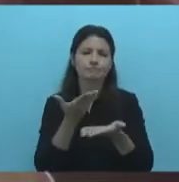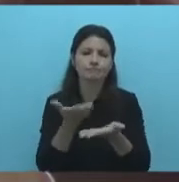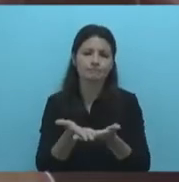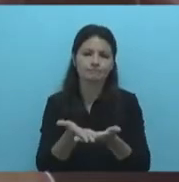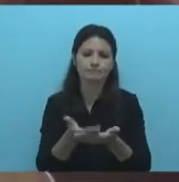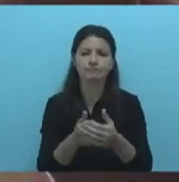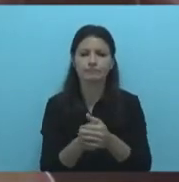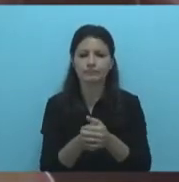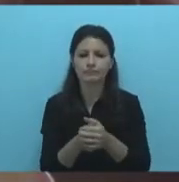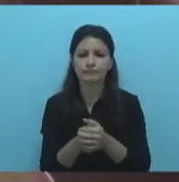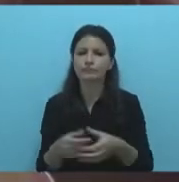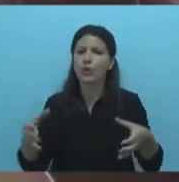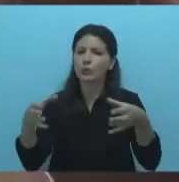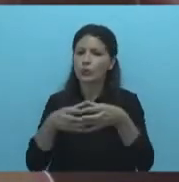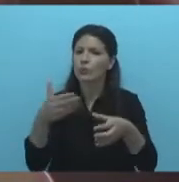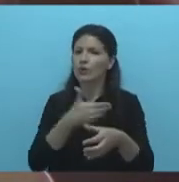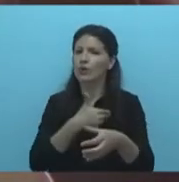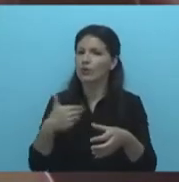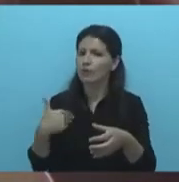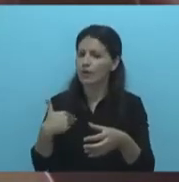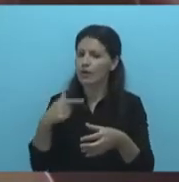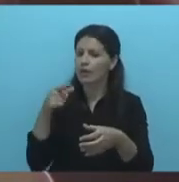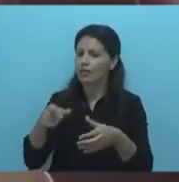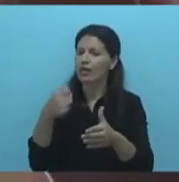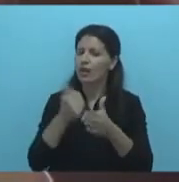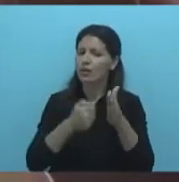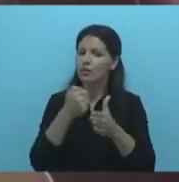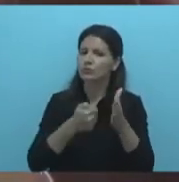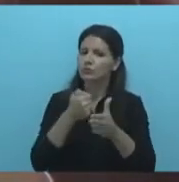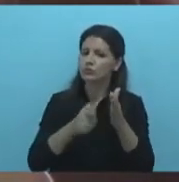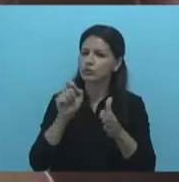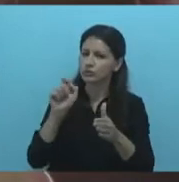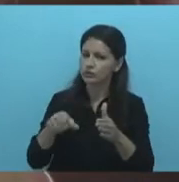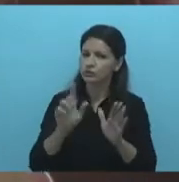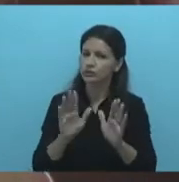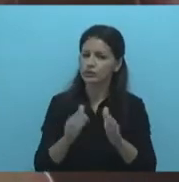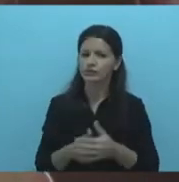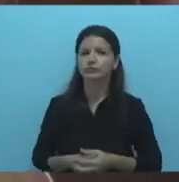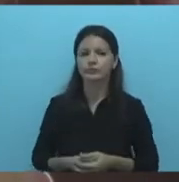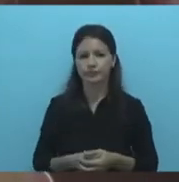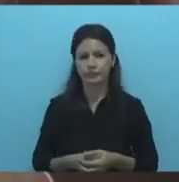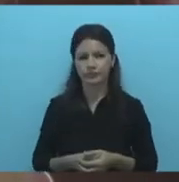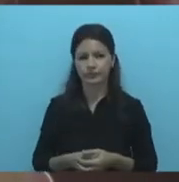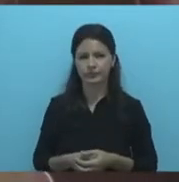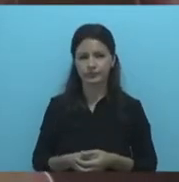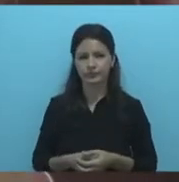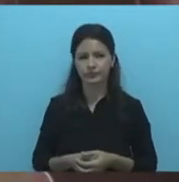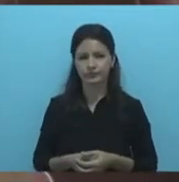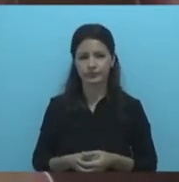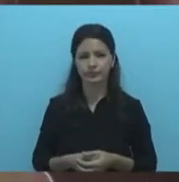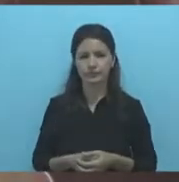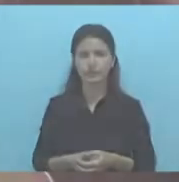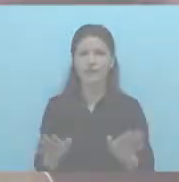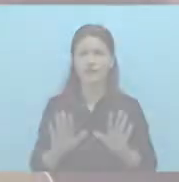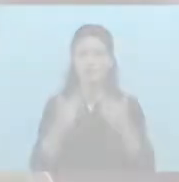al principio, a esa gigantesca lucha de la mamá cannabis por dar respuesta a las enfermedades de sus